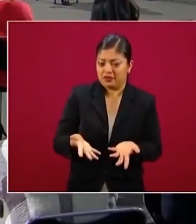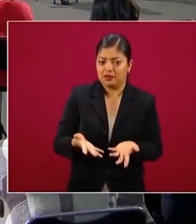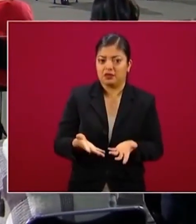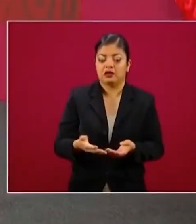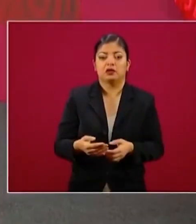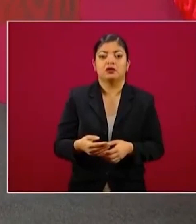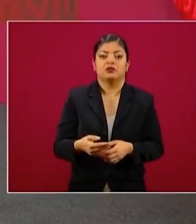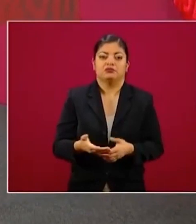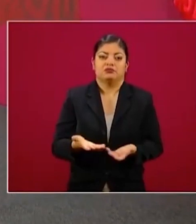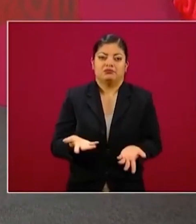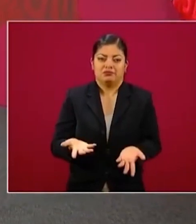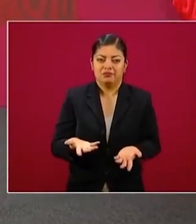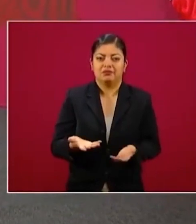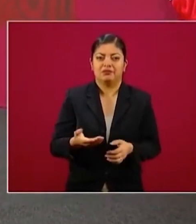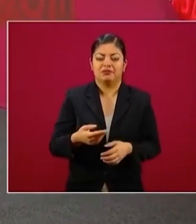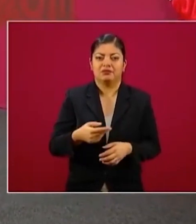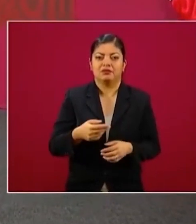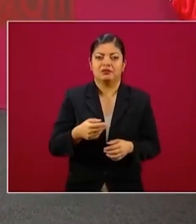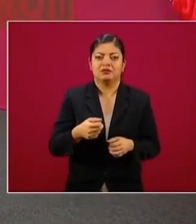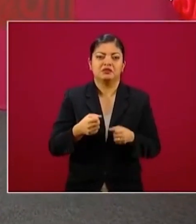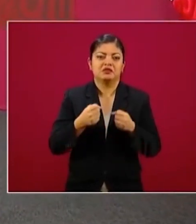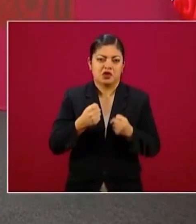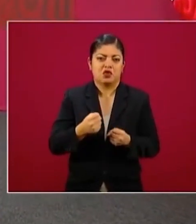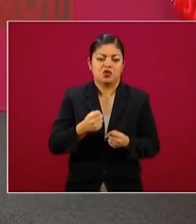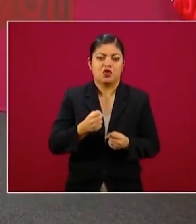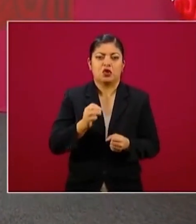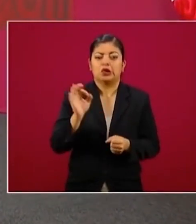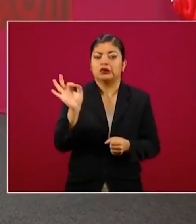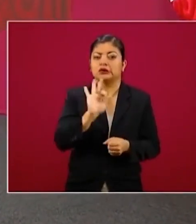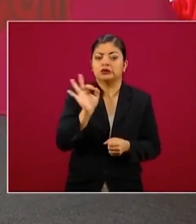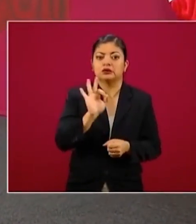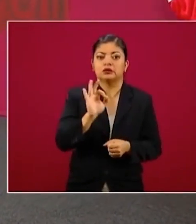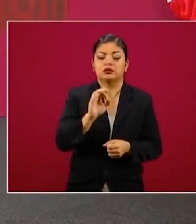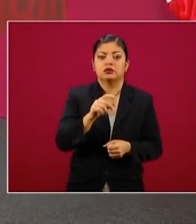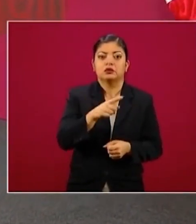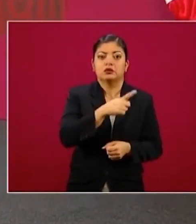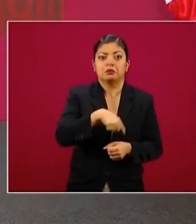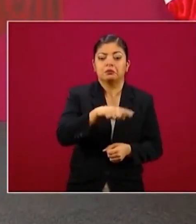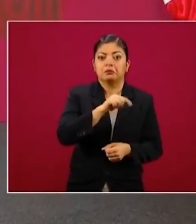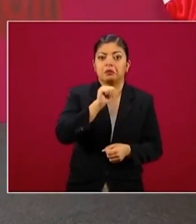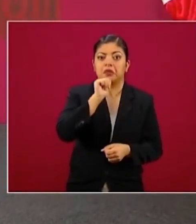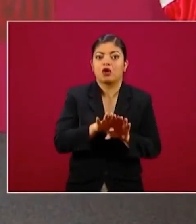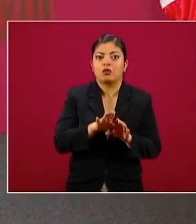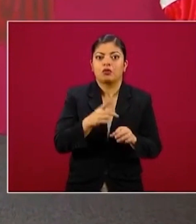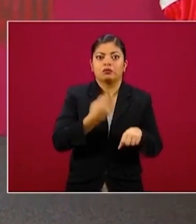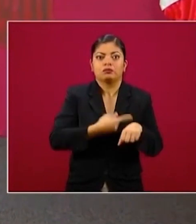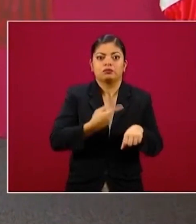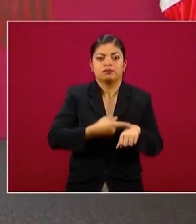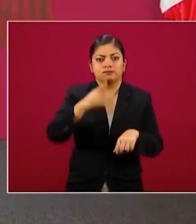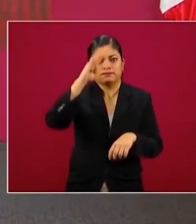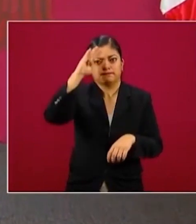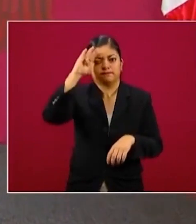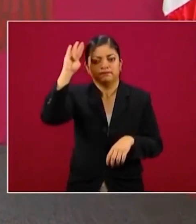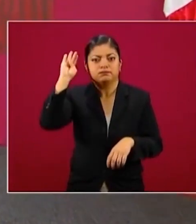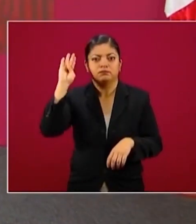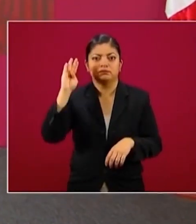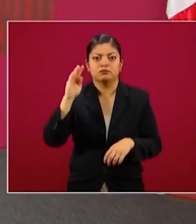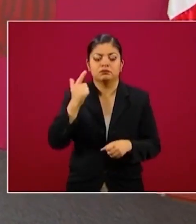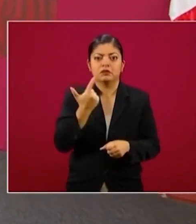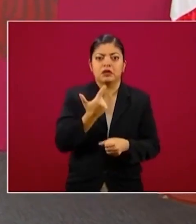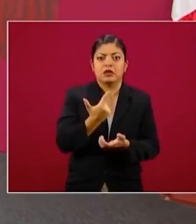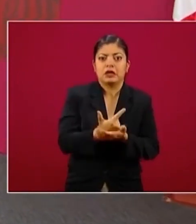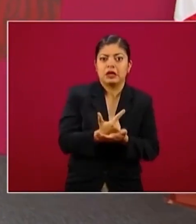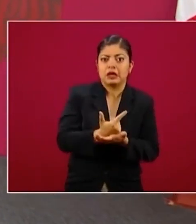tengamos manera de atender enfermos, de hospitalizarlos, si hemos logrado